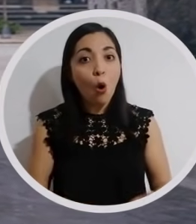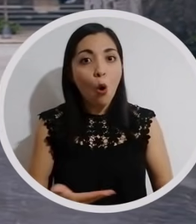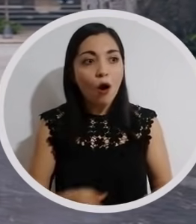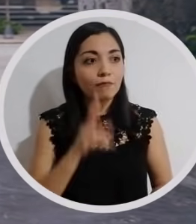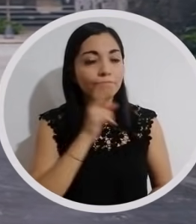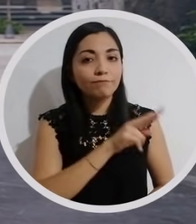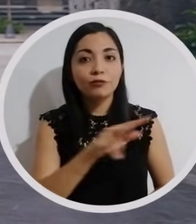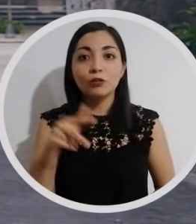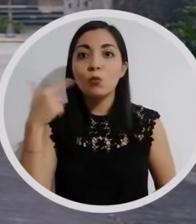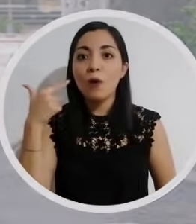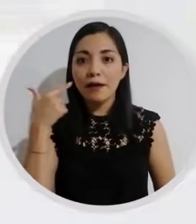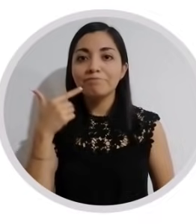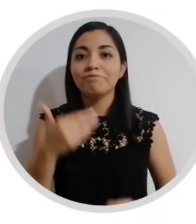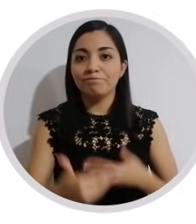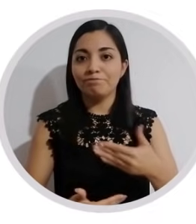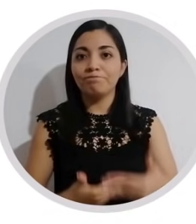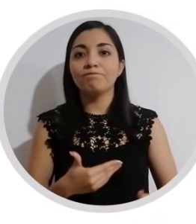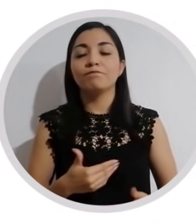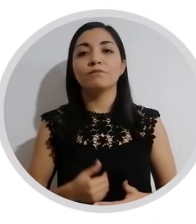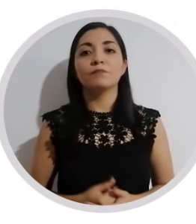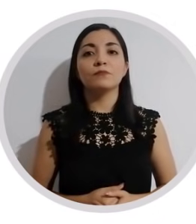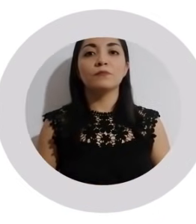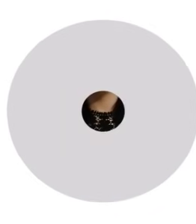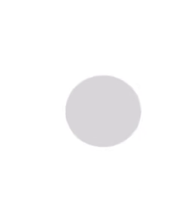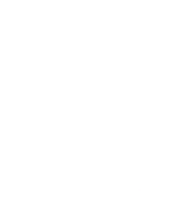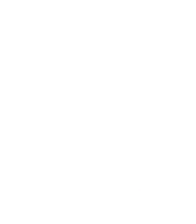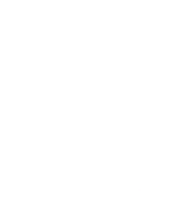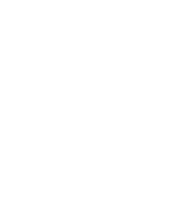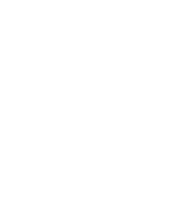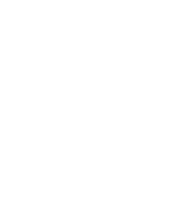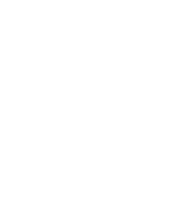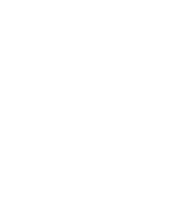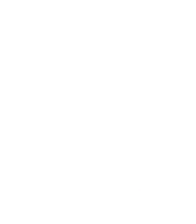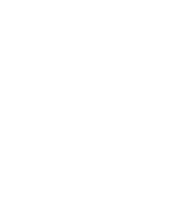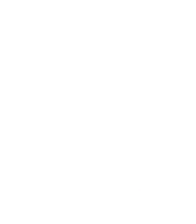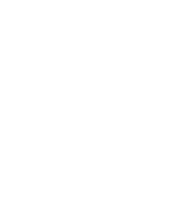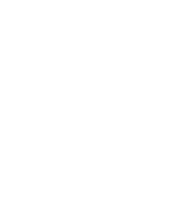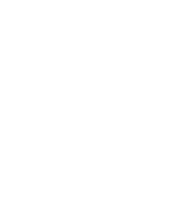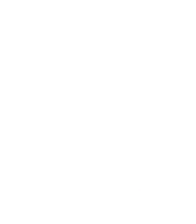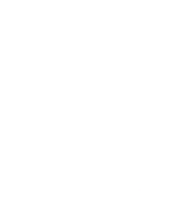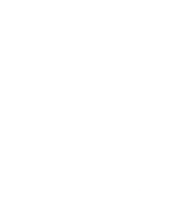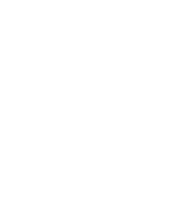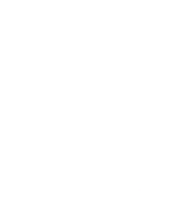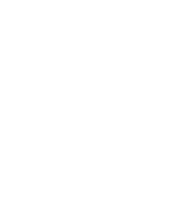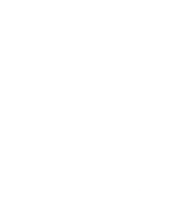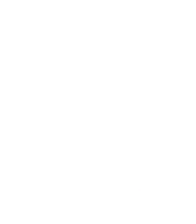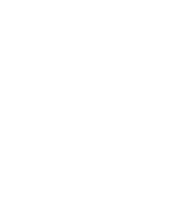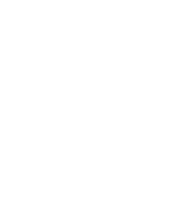Guadalajara avanza. Tercer informe de gobierno. Gobierno de Guadalajara,